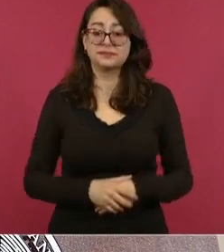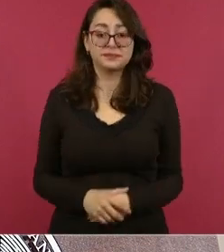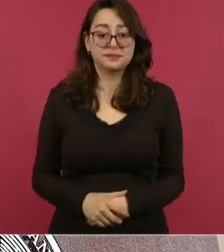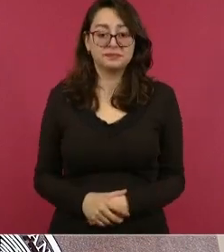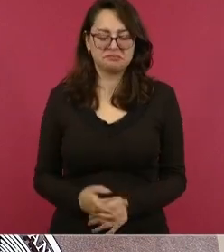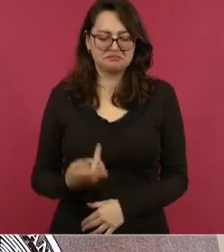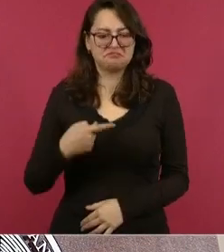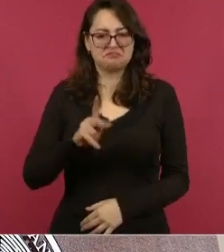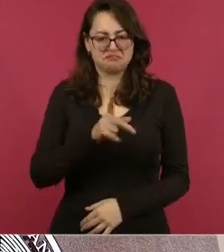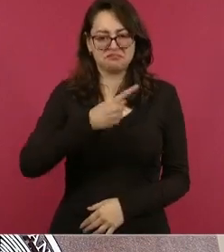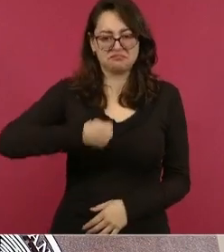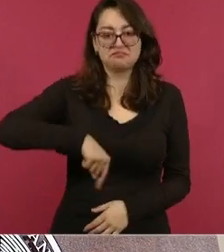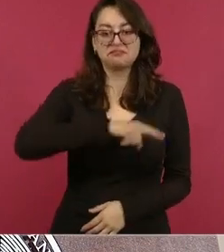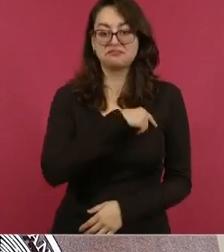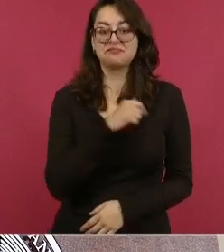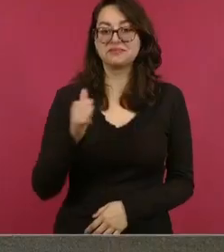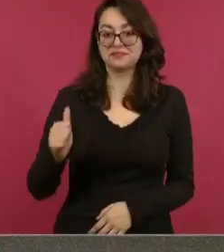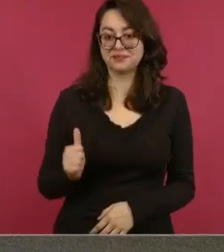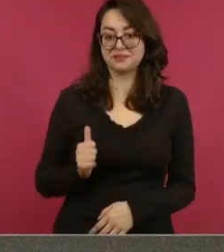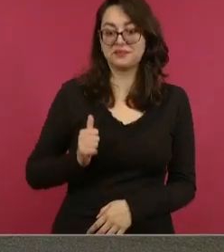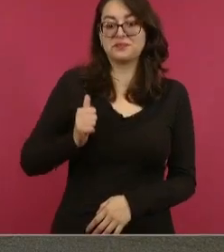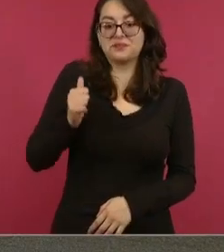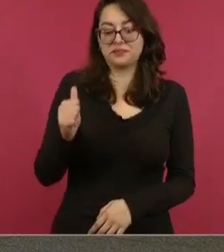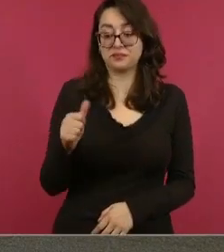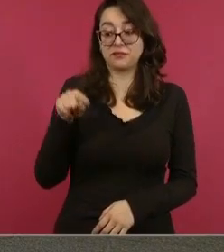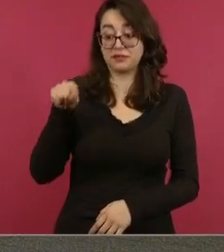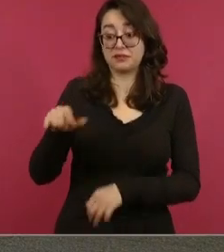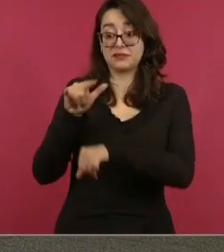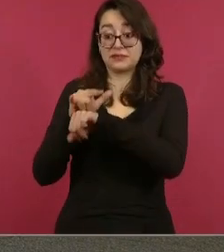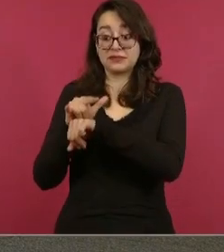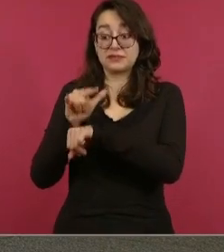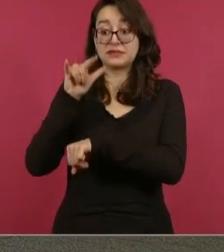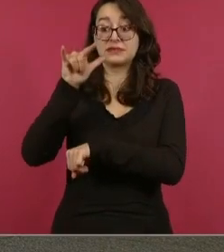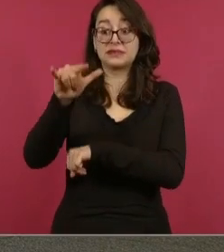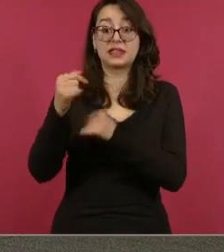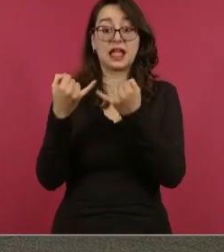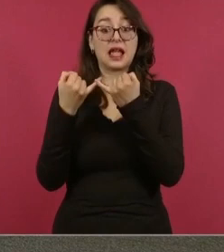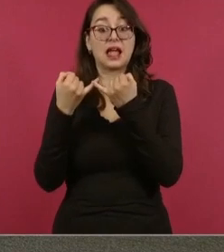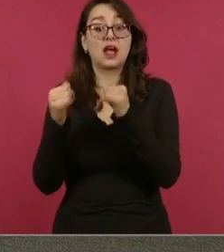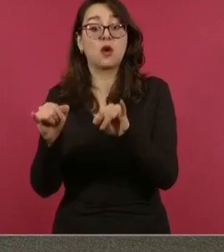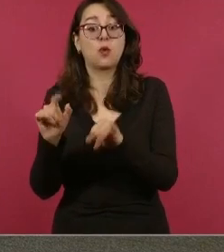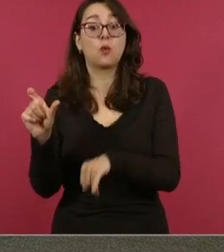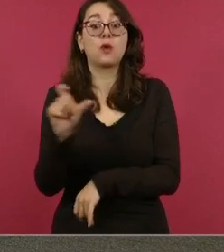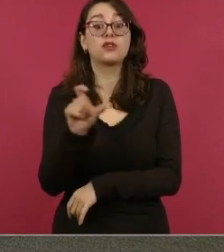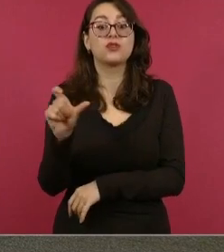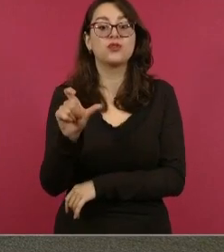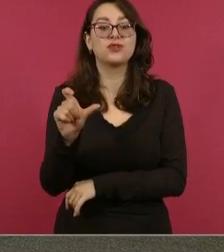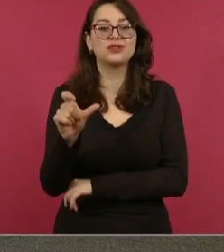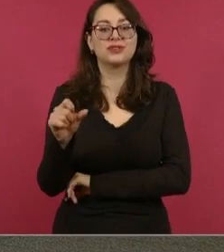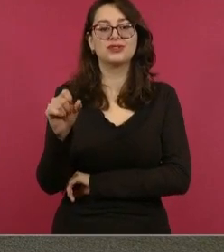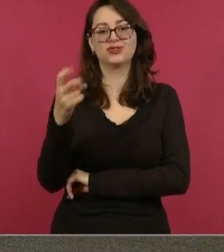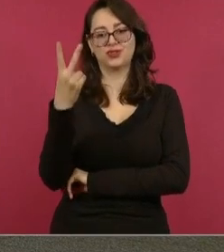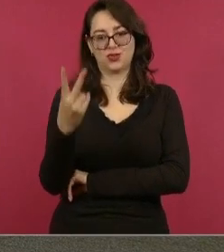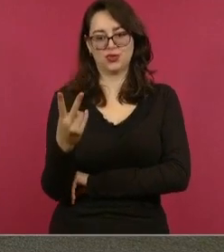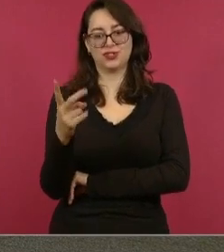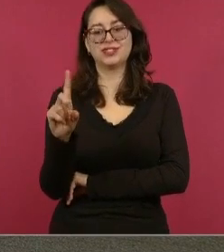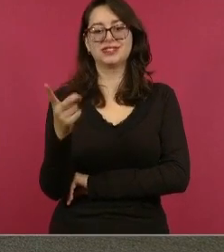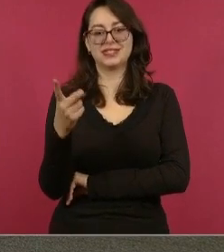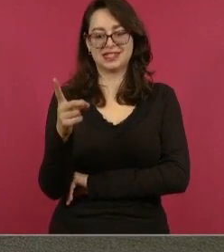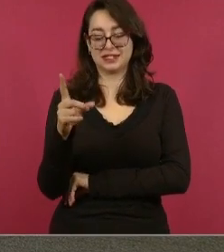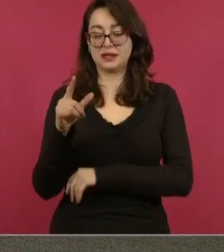Estado mexicano será inaugurada el sábado 2 de diciembre de este año y ofrecerá viajes a 20 destinos: